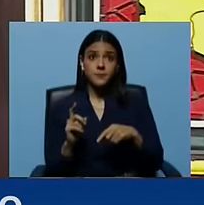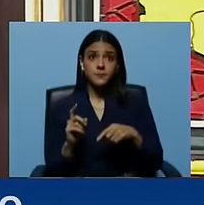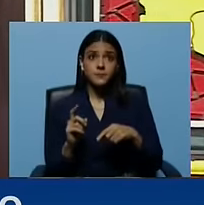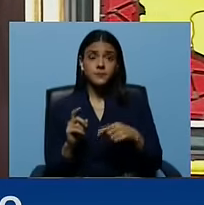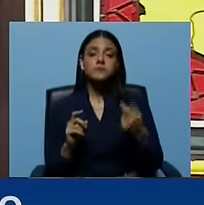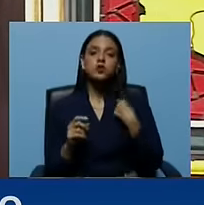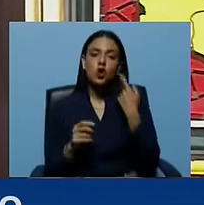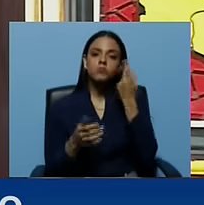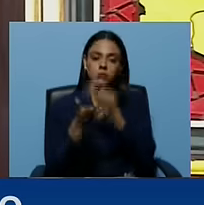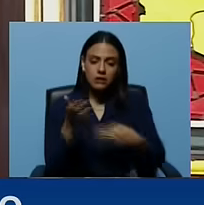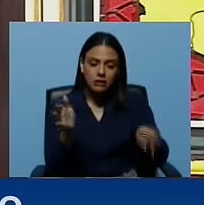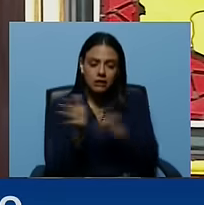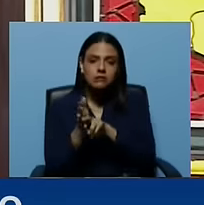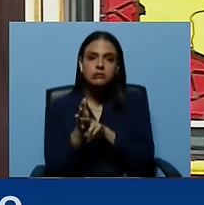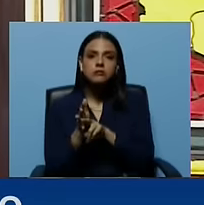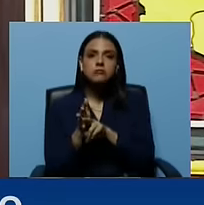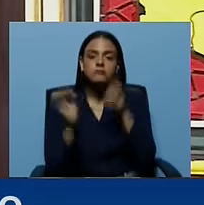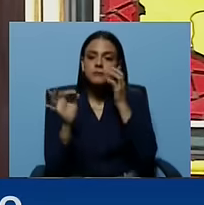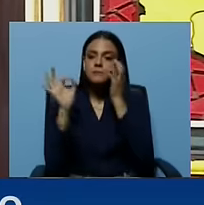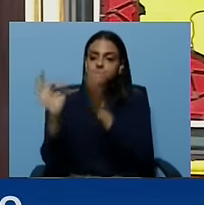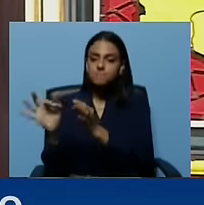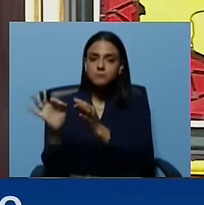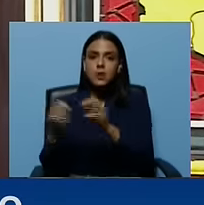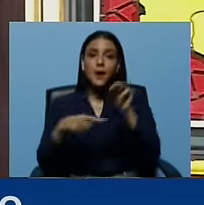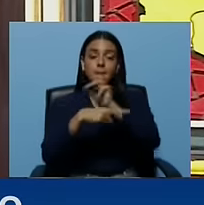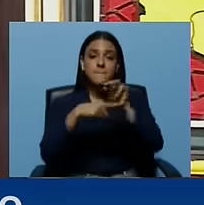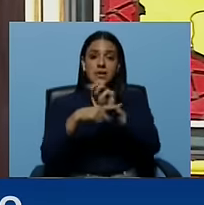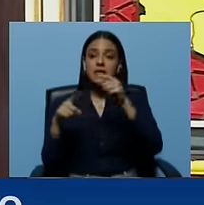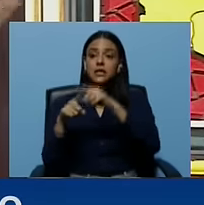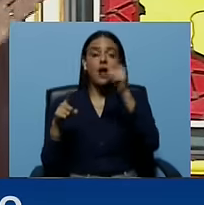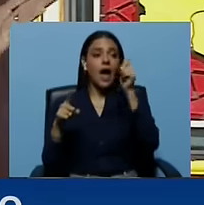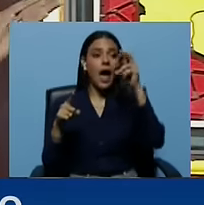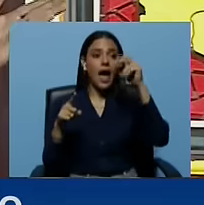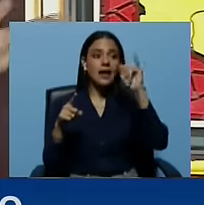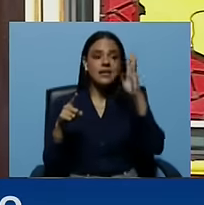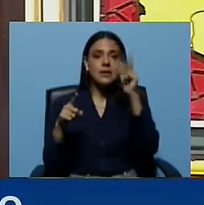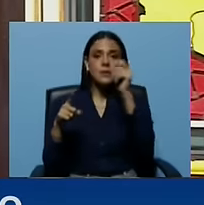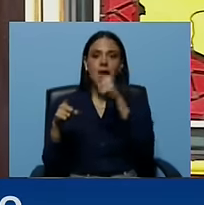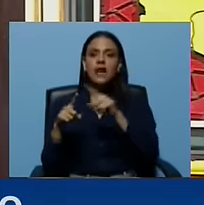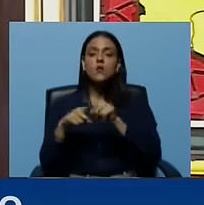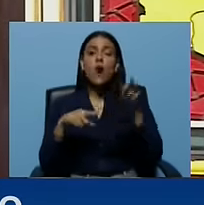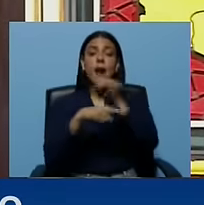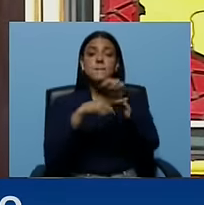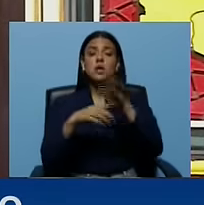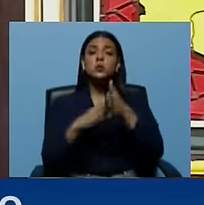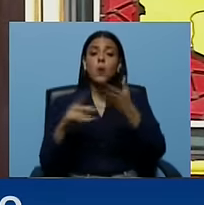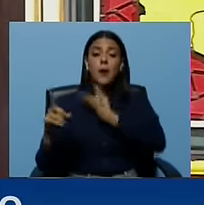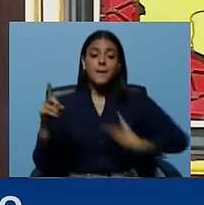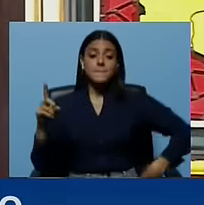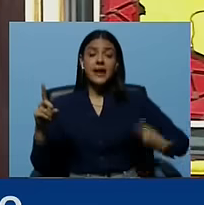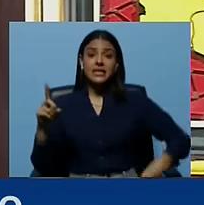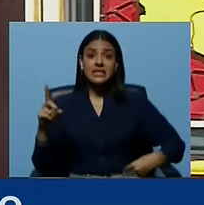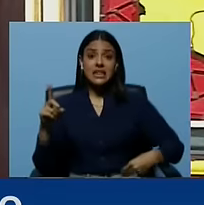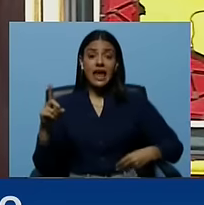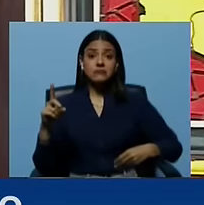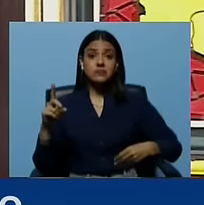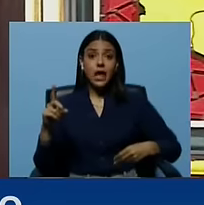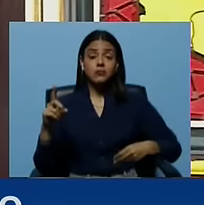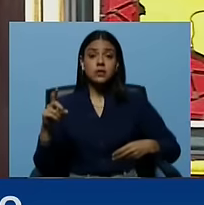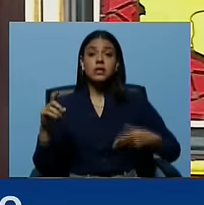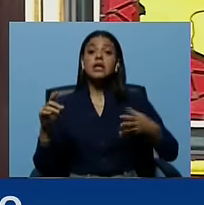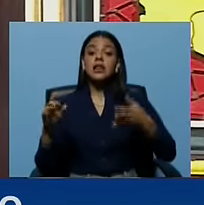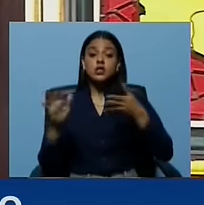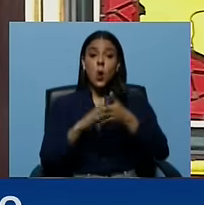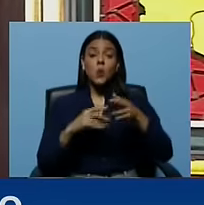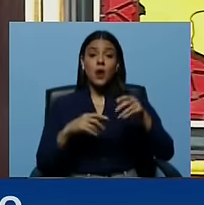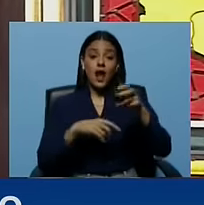ratificando al ministro Aníbal Coronado como ministro de la Presidencia de la República, al